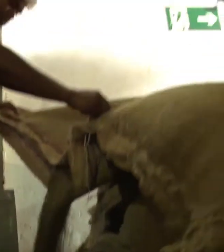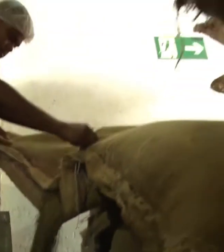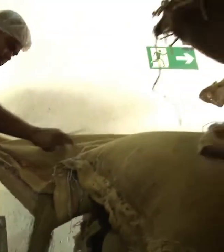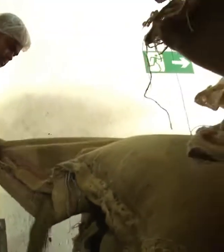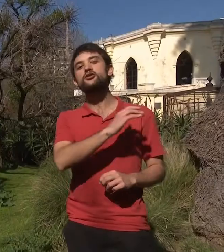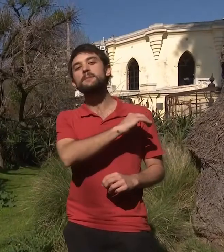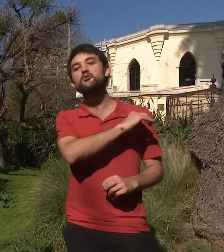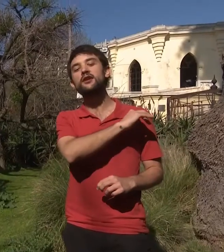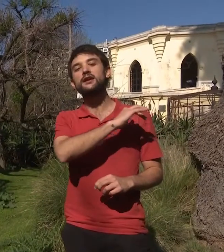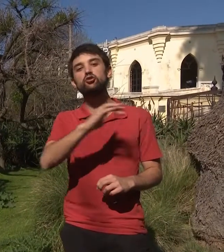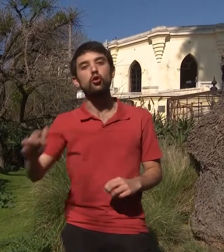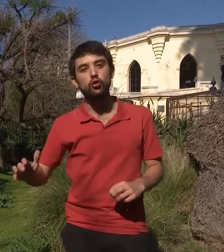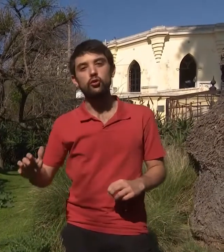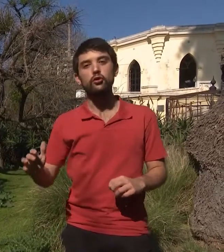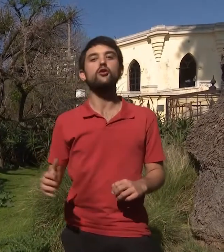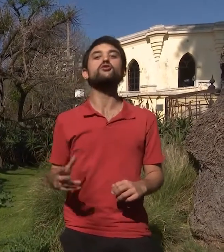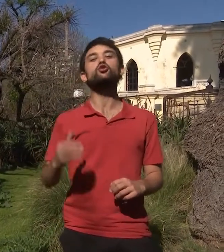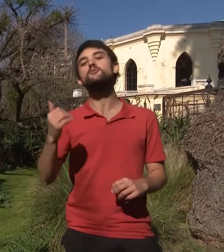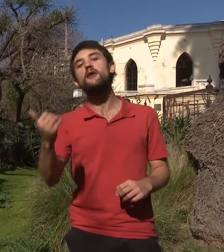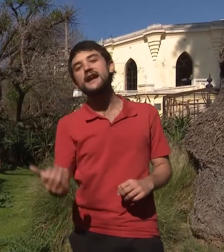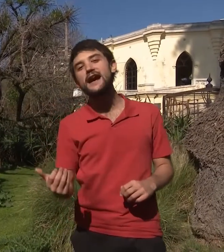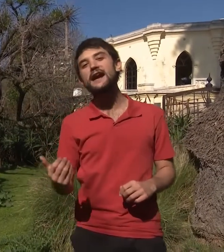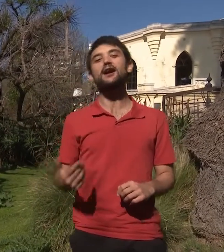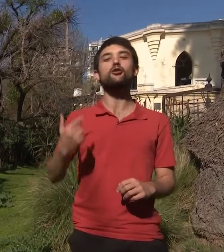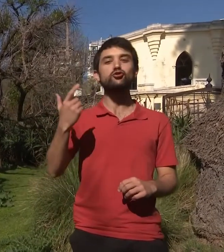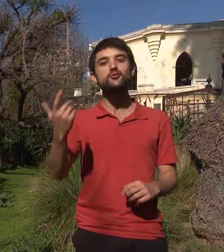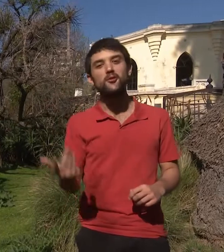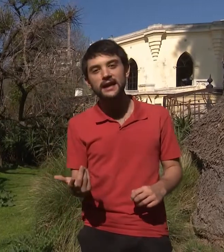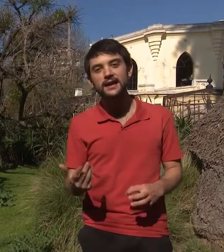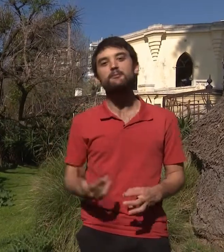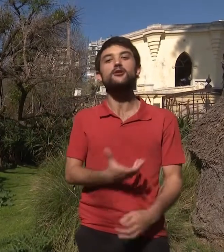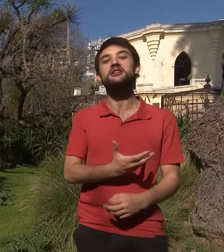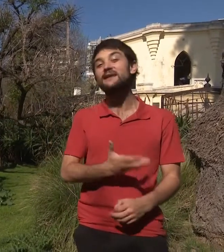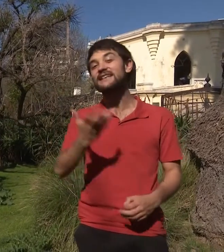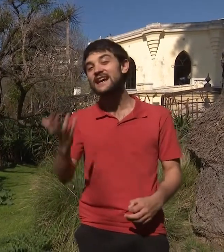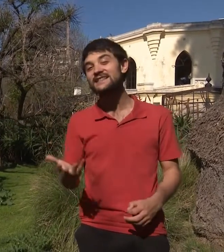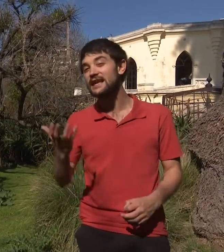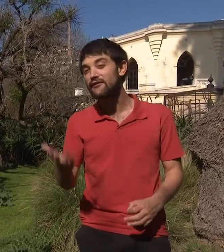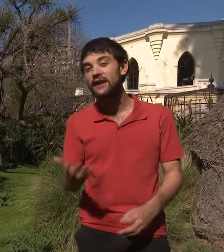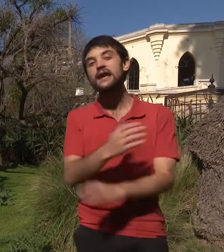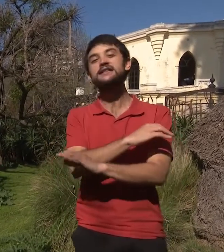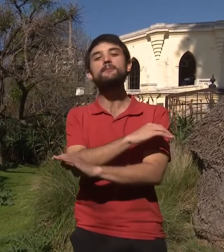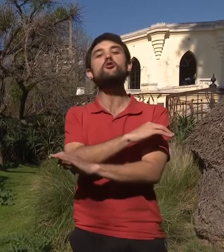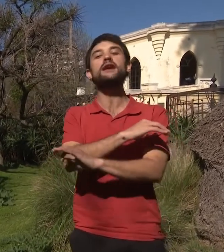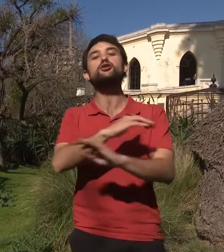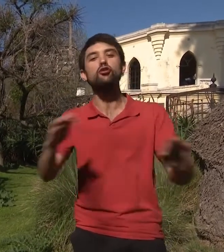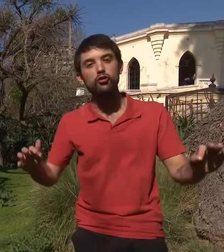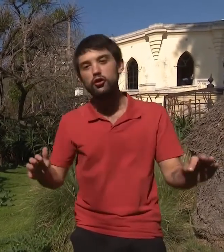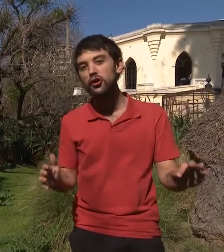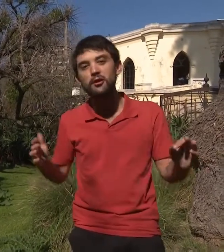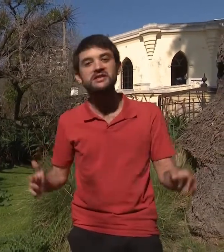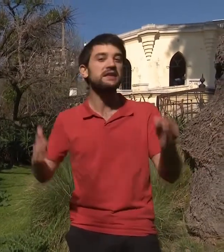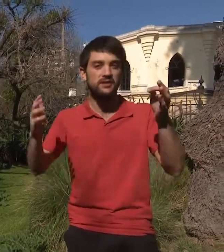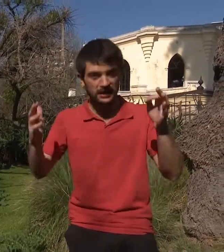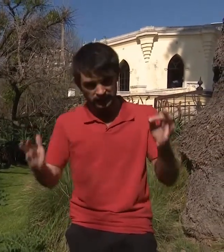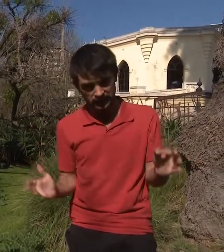Con este ejemplo se pudre todo. Consumo banana, consumo miel, pero si me sacas el café, se pudre todo.